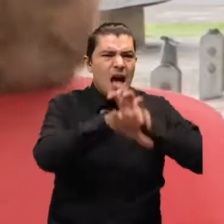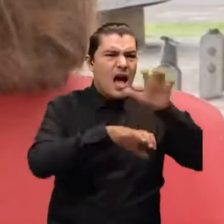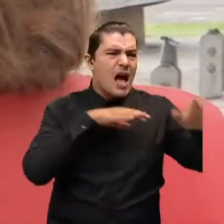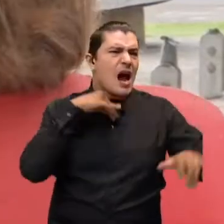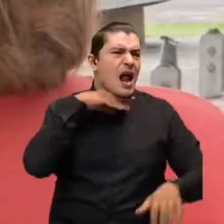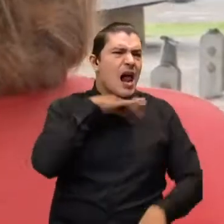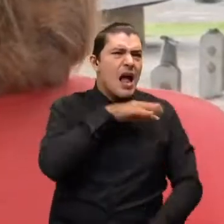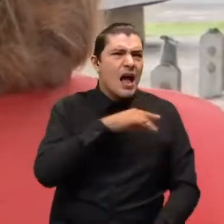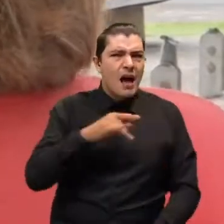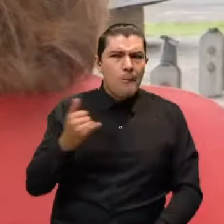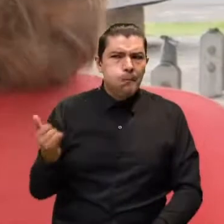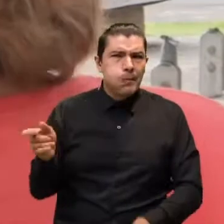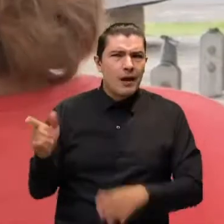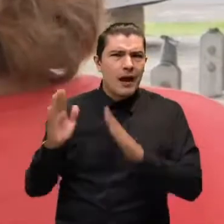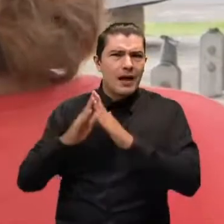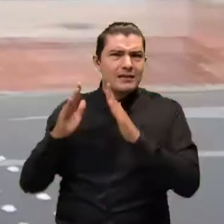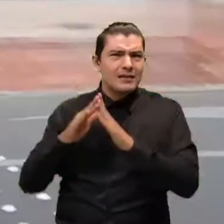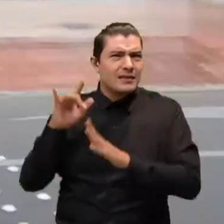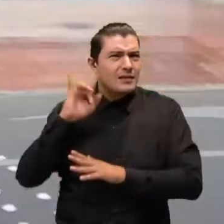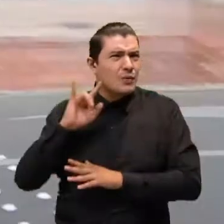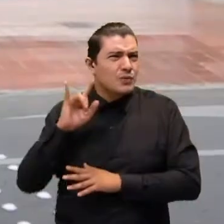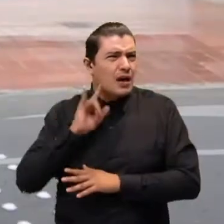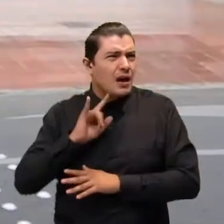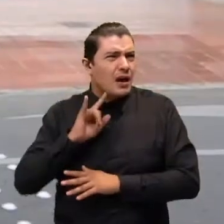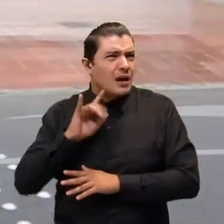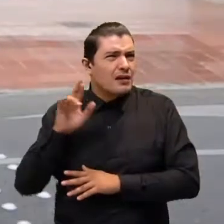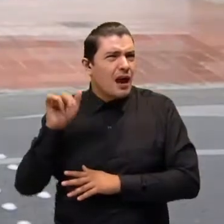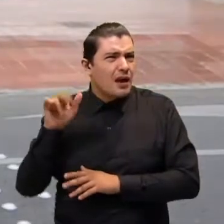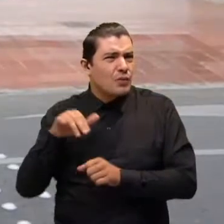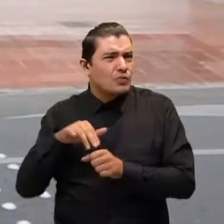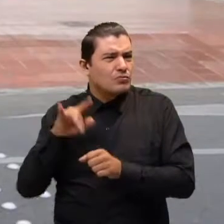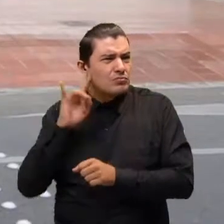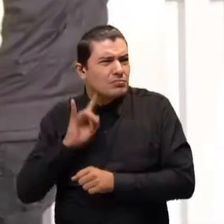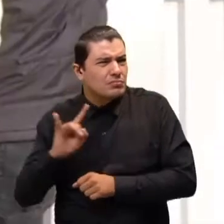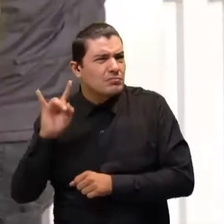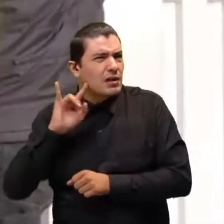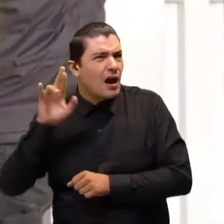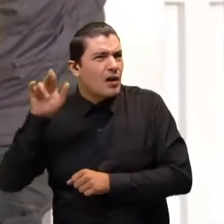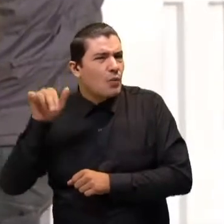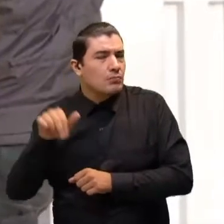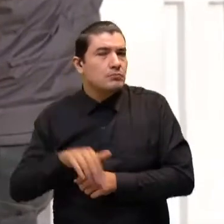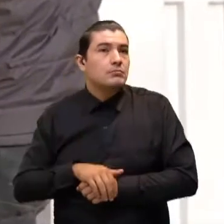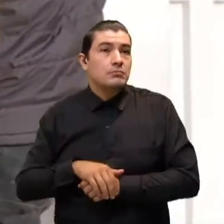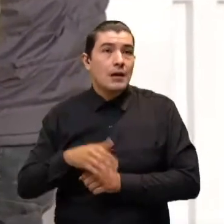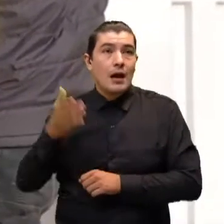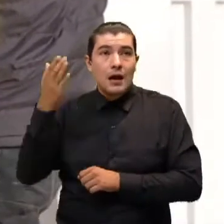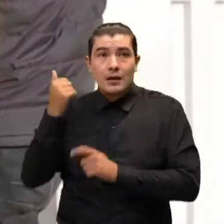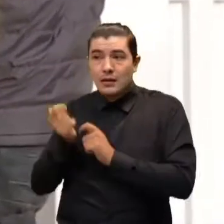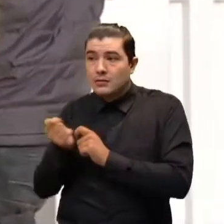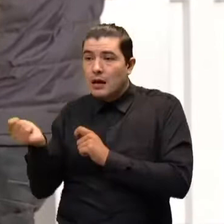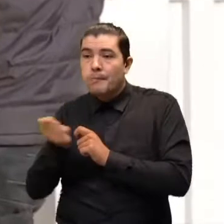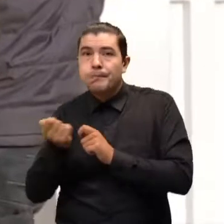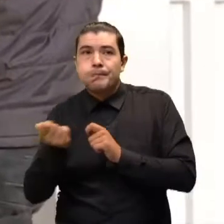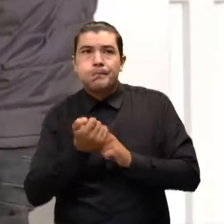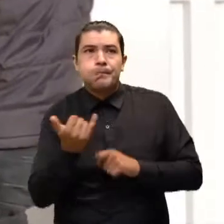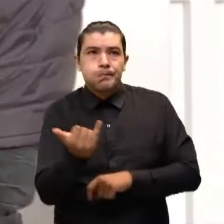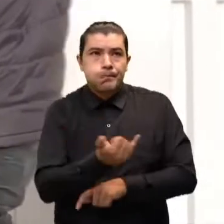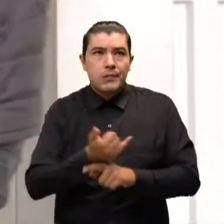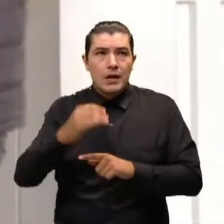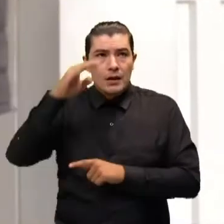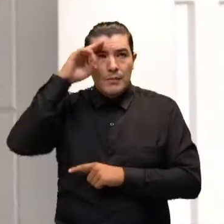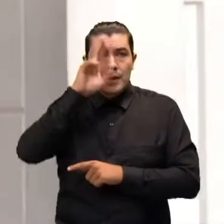se oyen muchos ruidos extraños. Según los vecinos, ya se han registrado algunas situaciones donde la policía